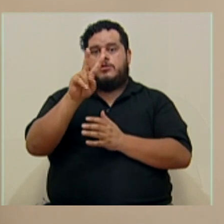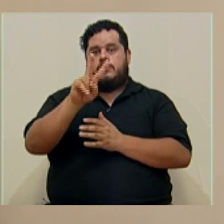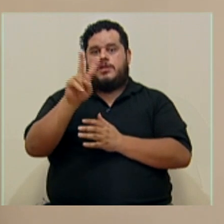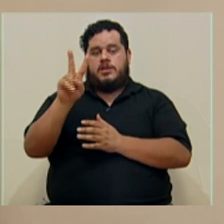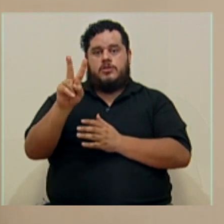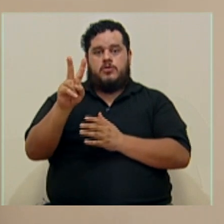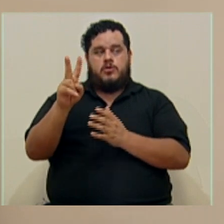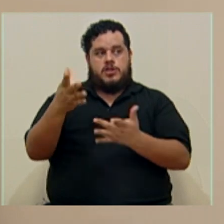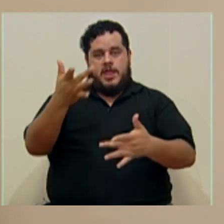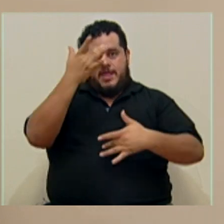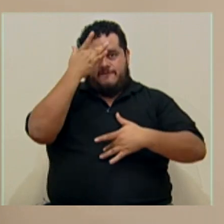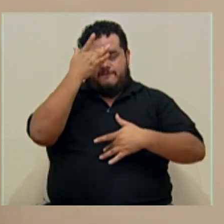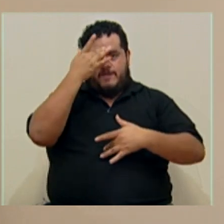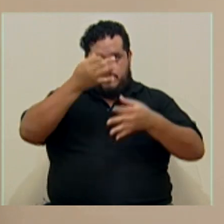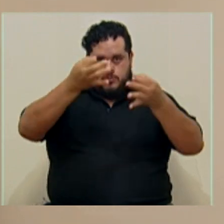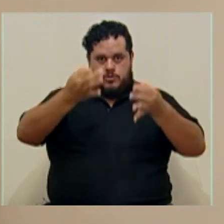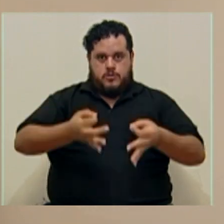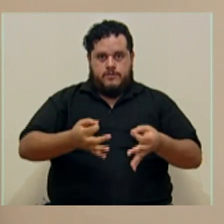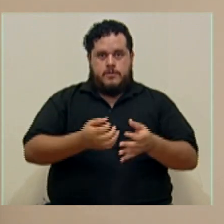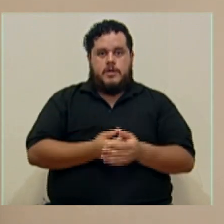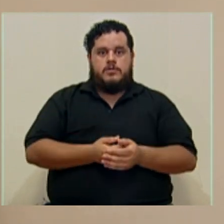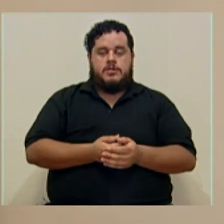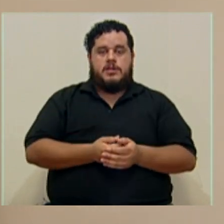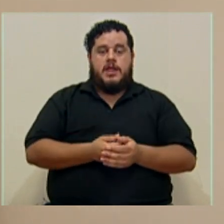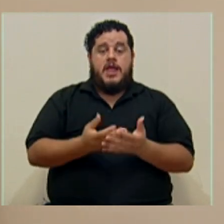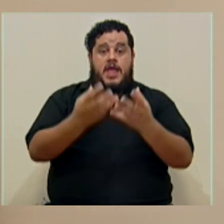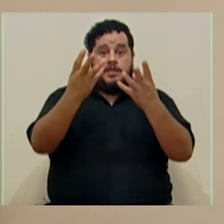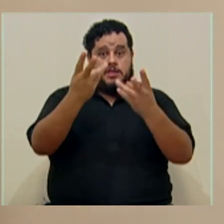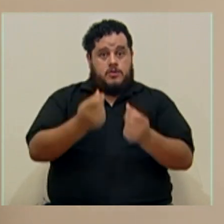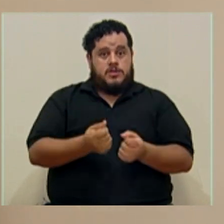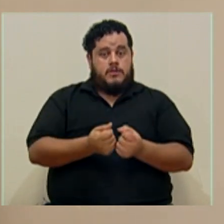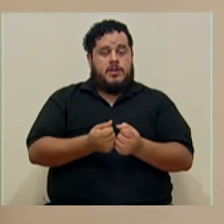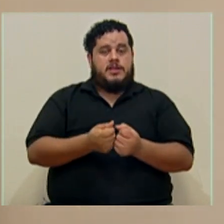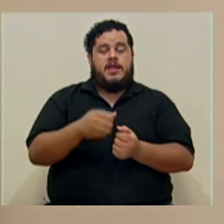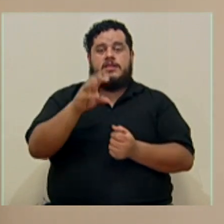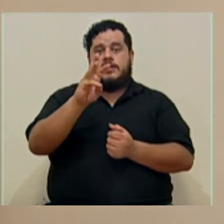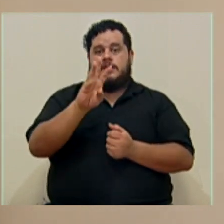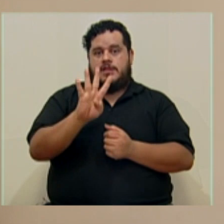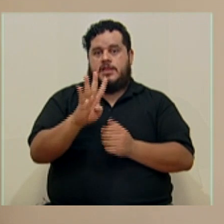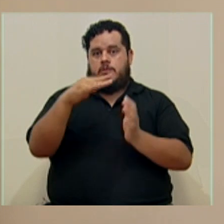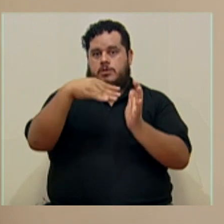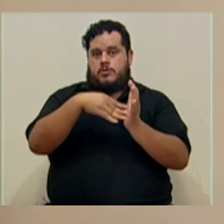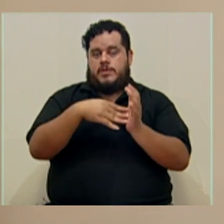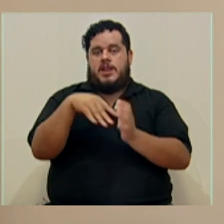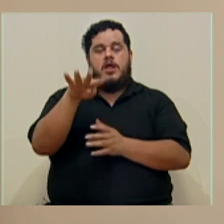105.322 casos confirmados. Se contabilizan